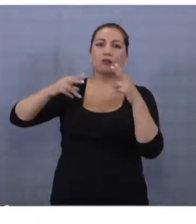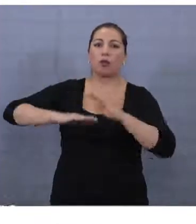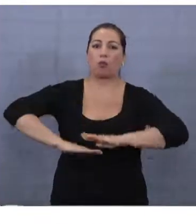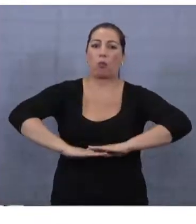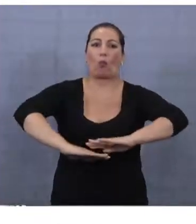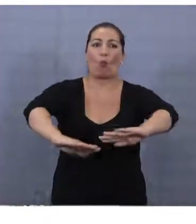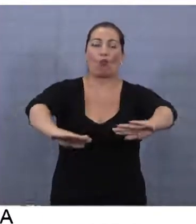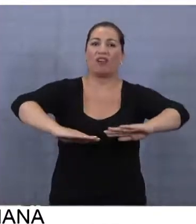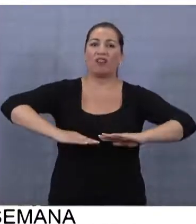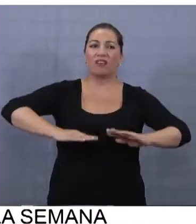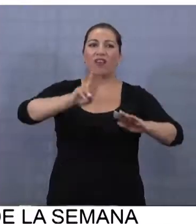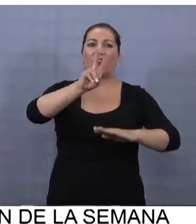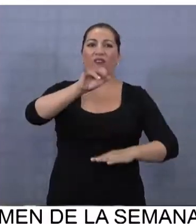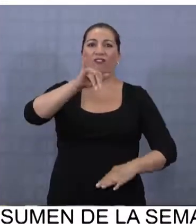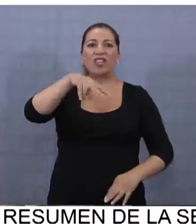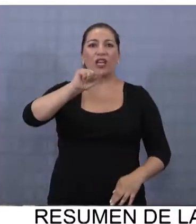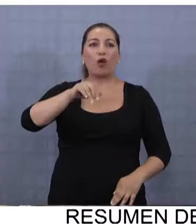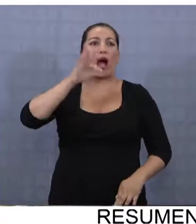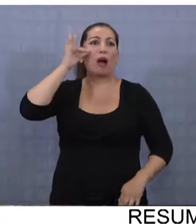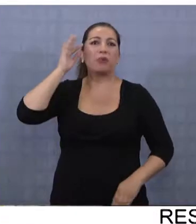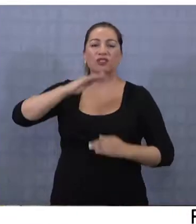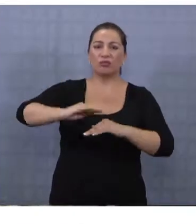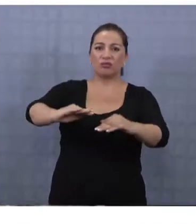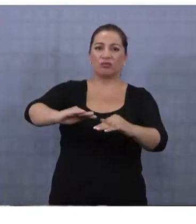suelo, que es un vinilo, un vinilo amarillo.